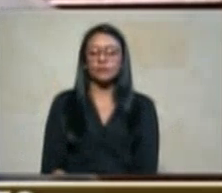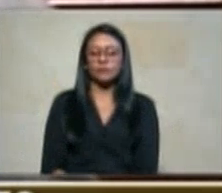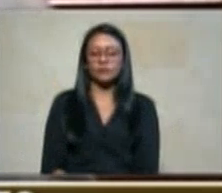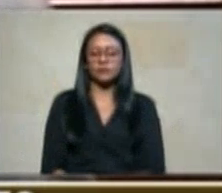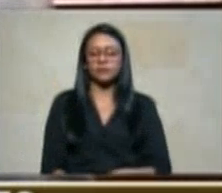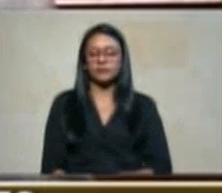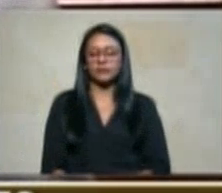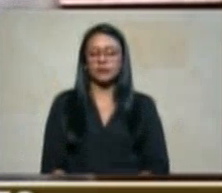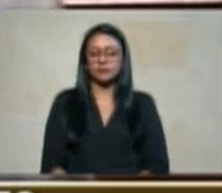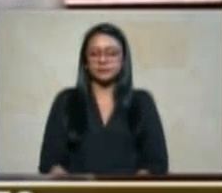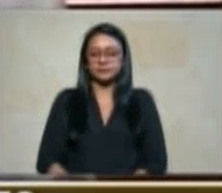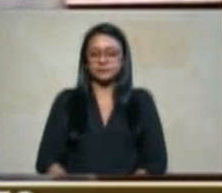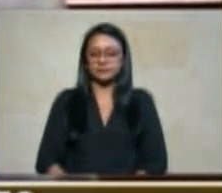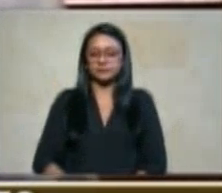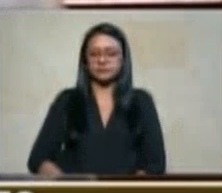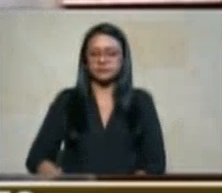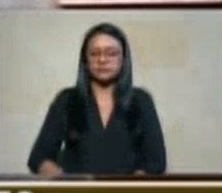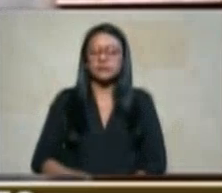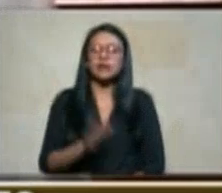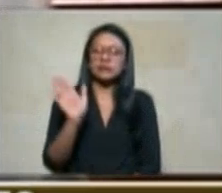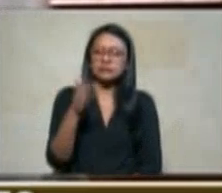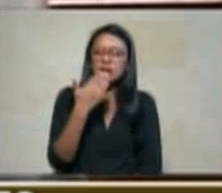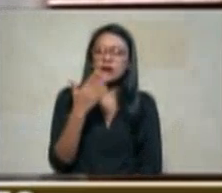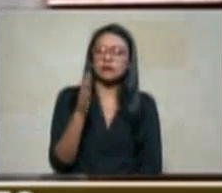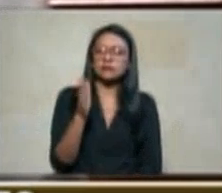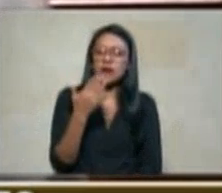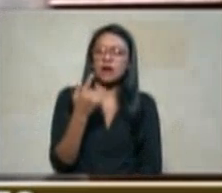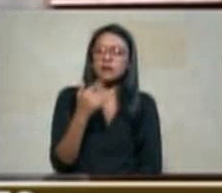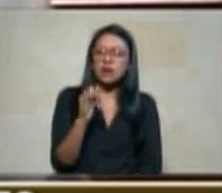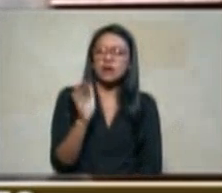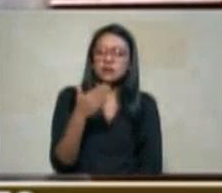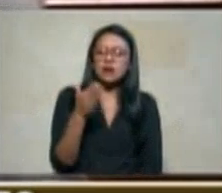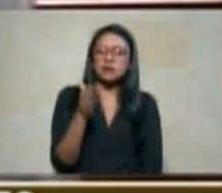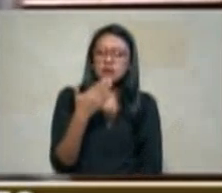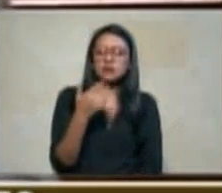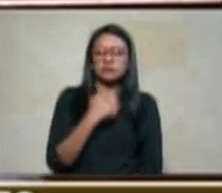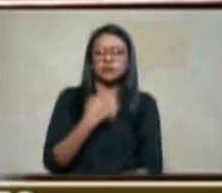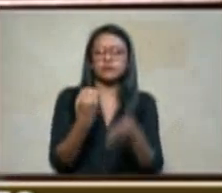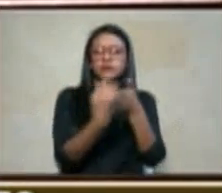Ya hablamos de la cotorrita, sigamos, ya lo hablamos.